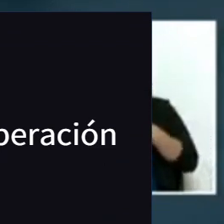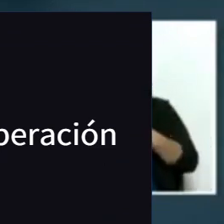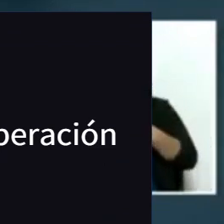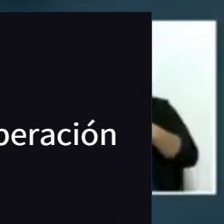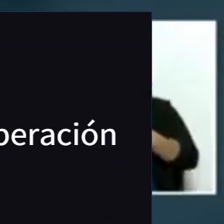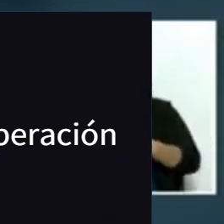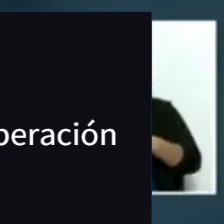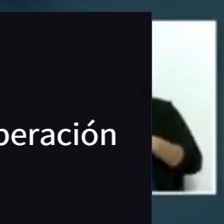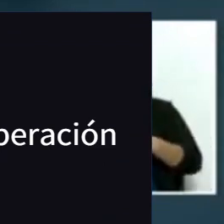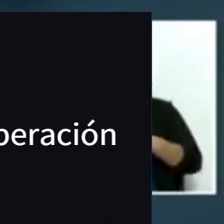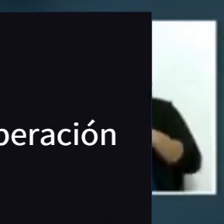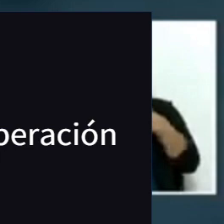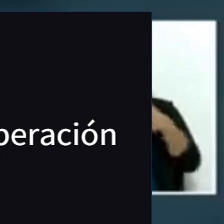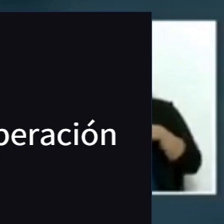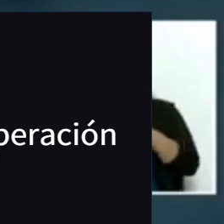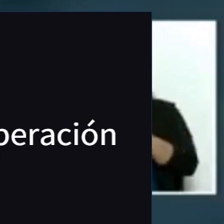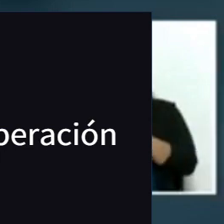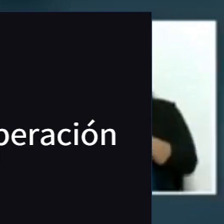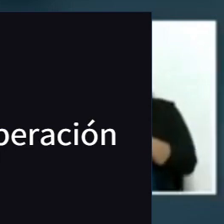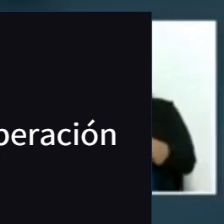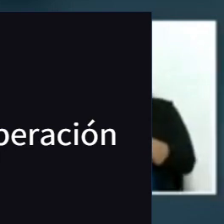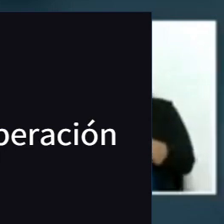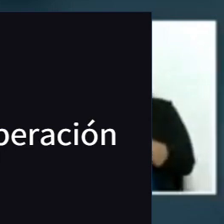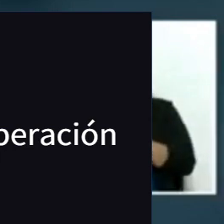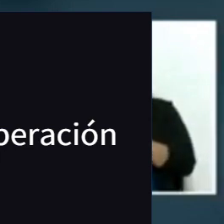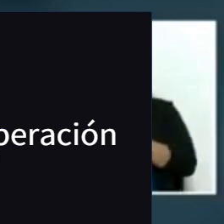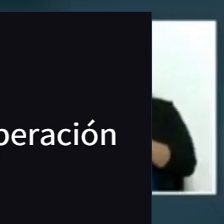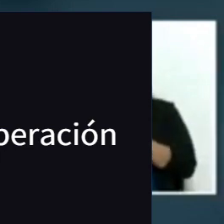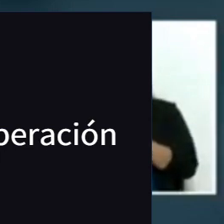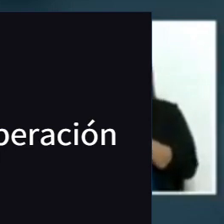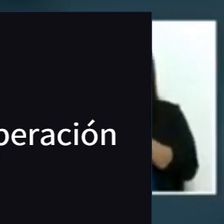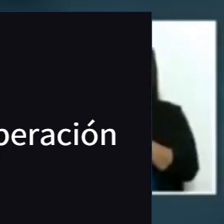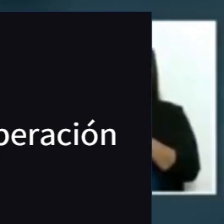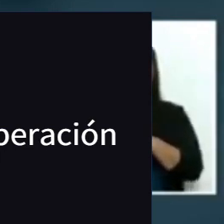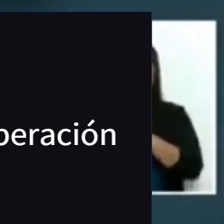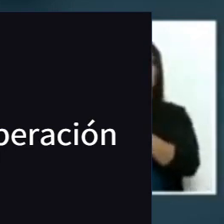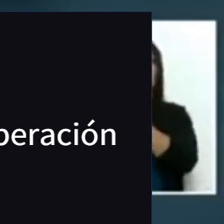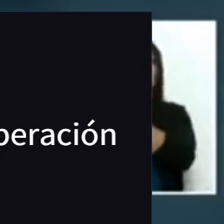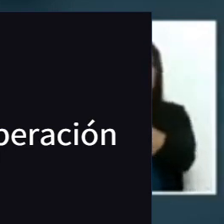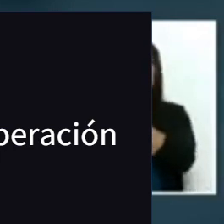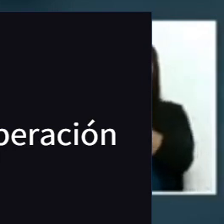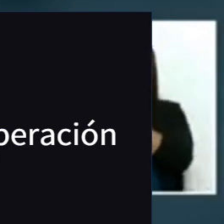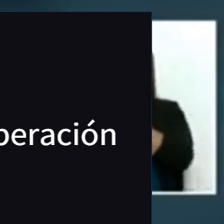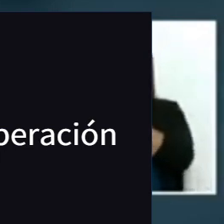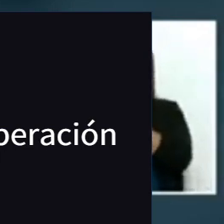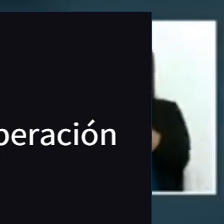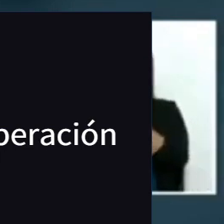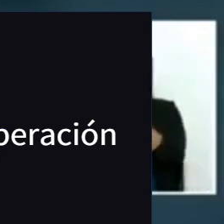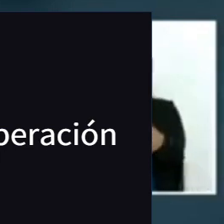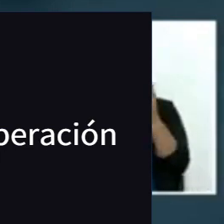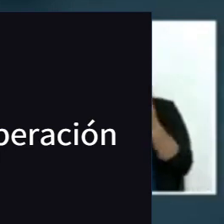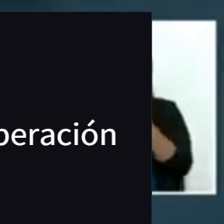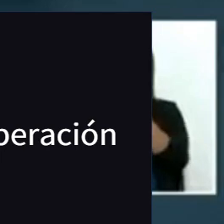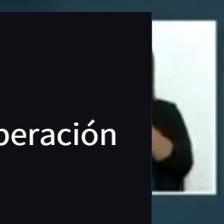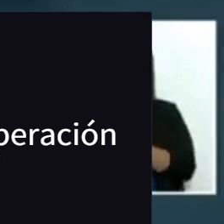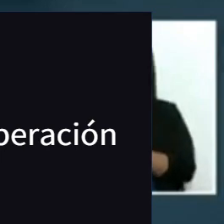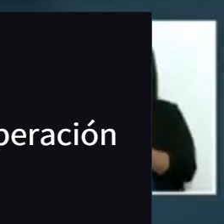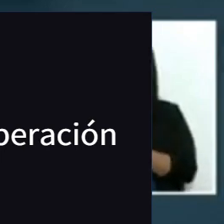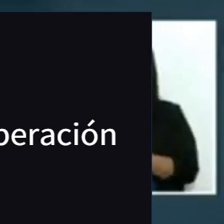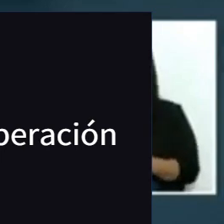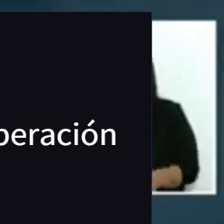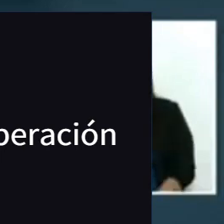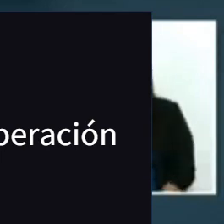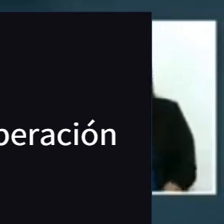de trabajo. Ya está don Manuel Jiménez Esterer con nosotros, que se encarga de las unidades especiales. Y justamente, señor presidente, el